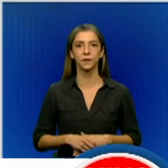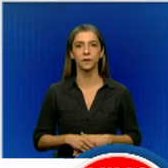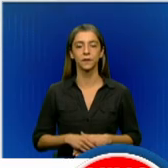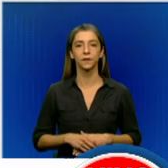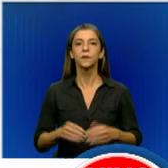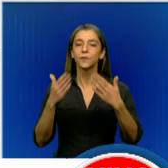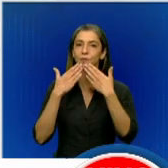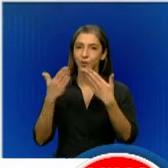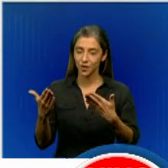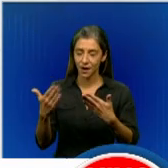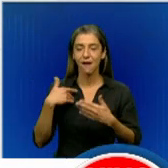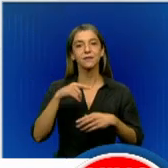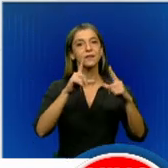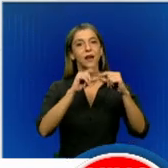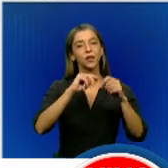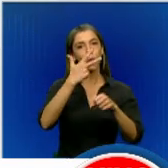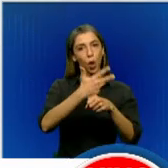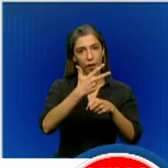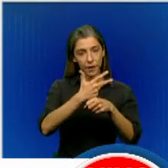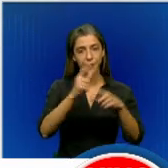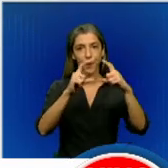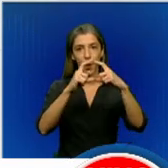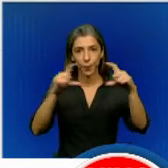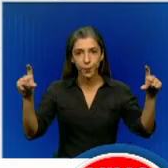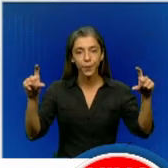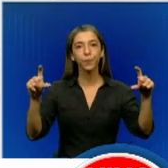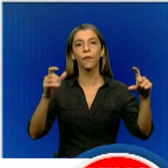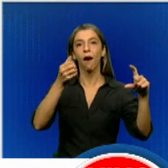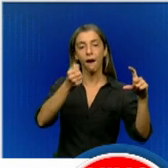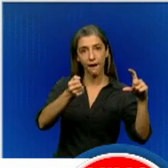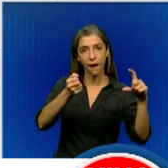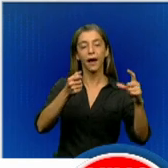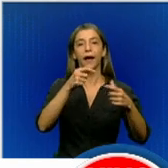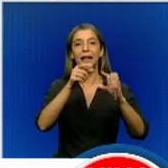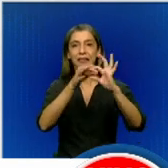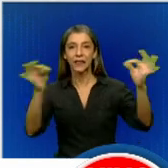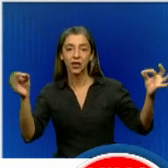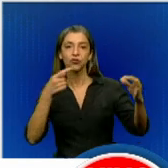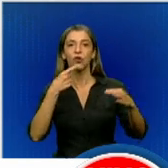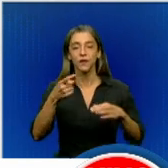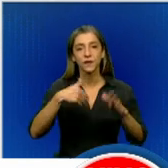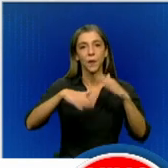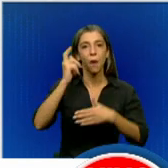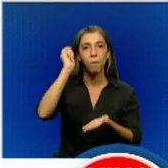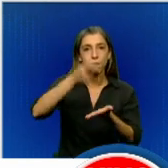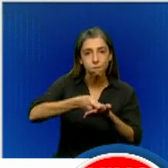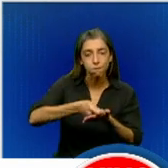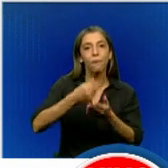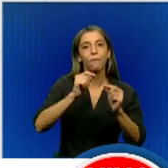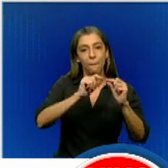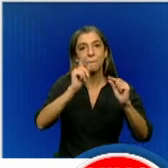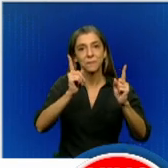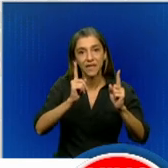el que se está modificando en su apartado a dice en el texto abonarán el gravamen empleando la escala que se